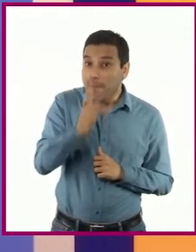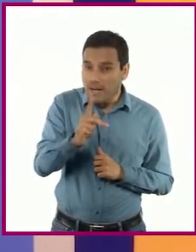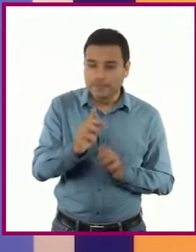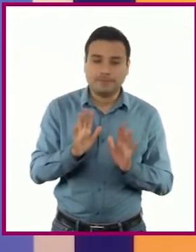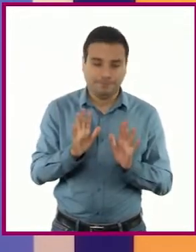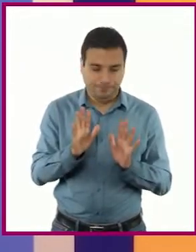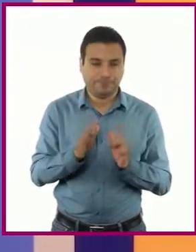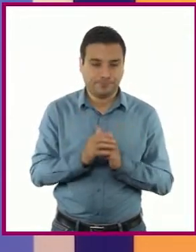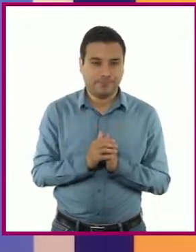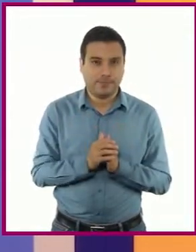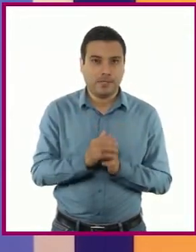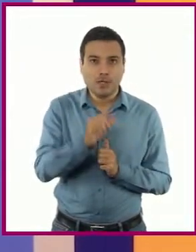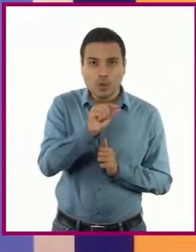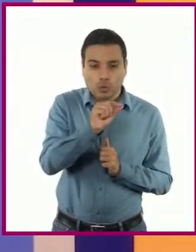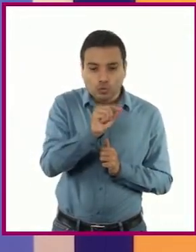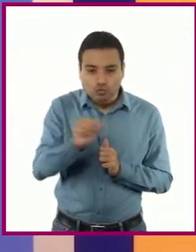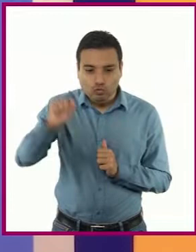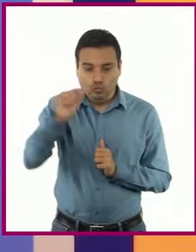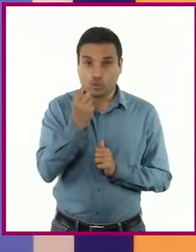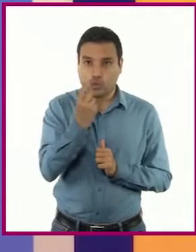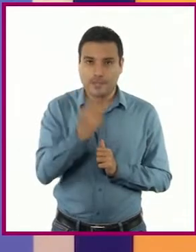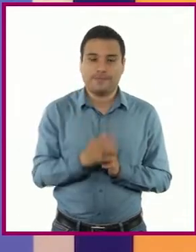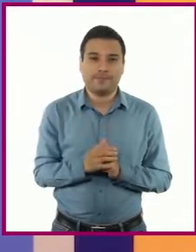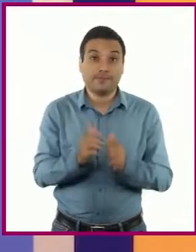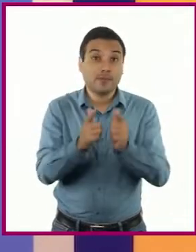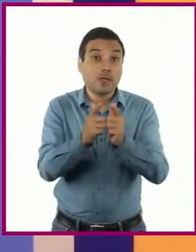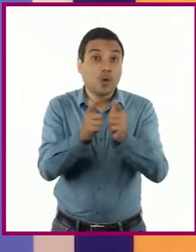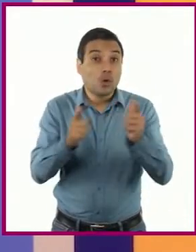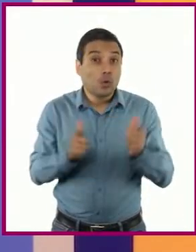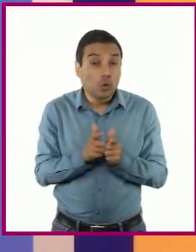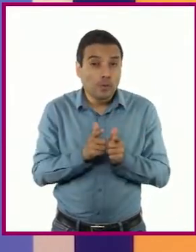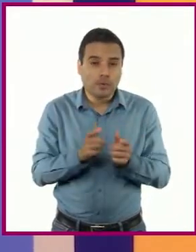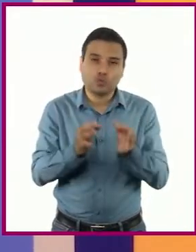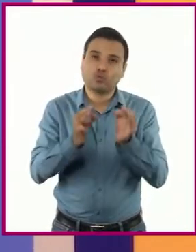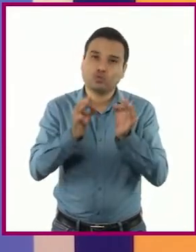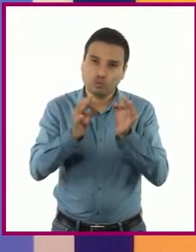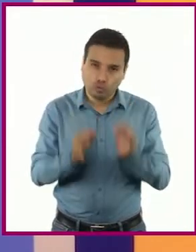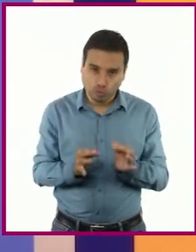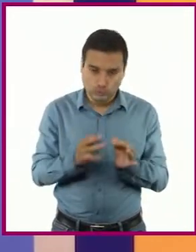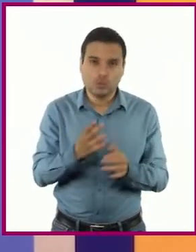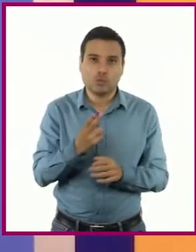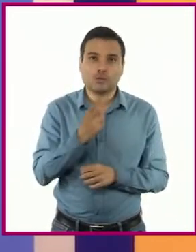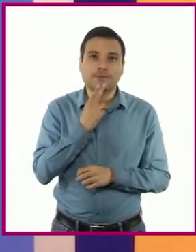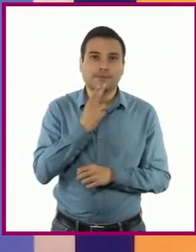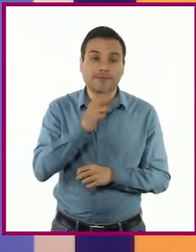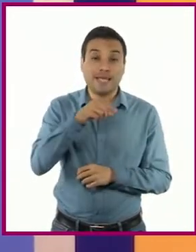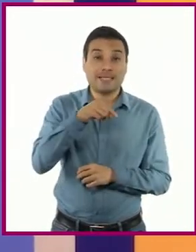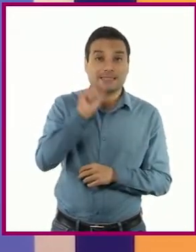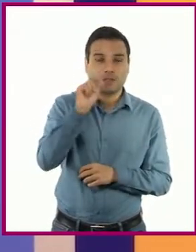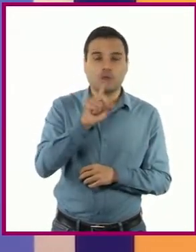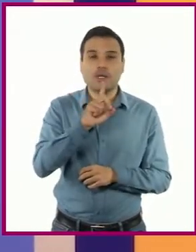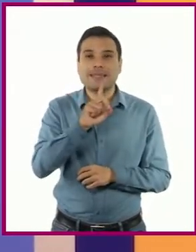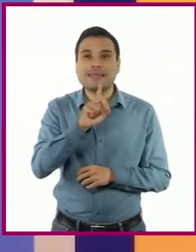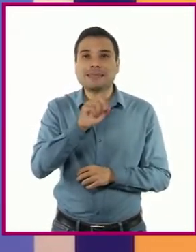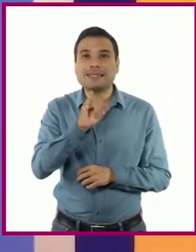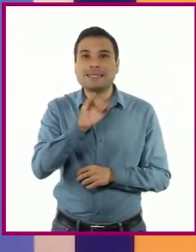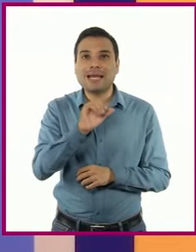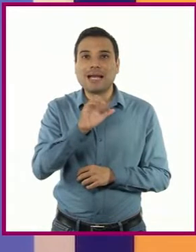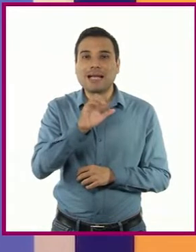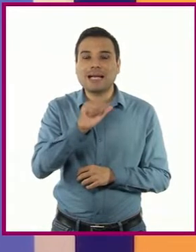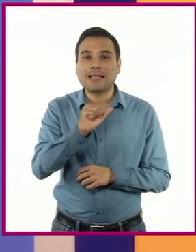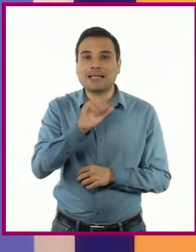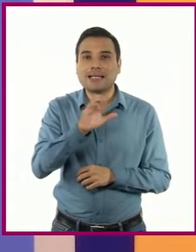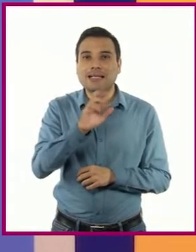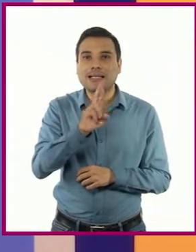Aunque son monosílabas, pertenecen al grupo que emplea el acento diacrítico. Una excepción a la regla general